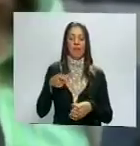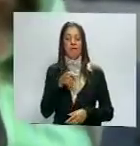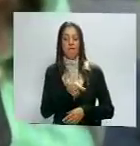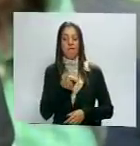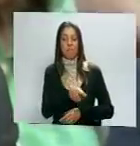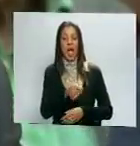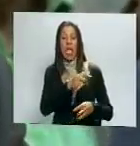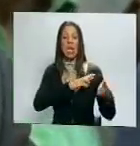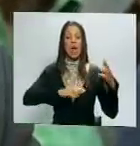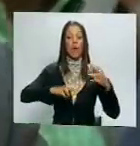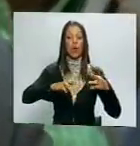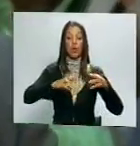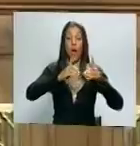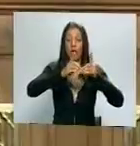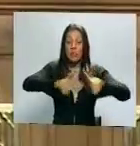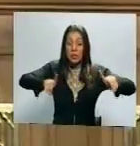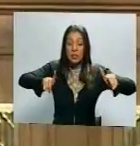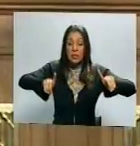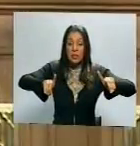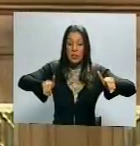la fuerza revolucionaria,